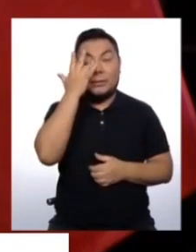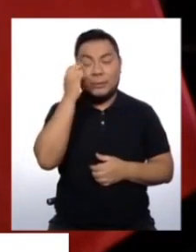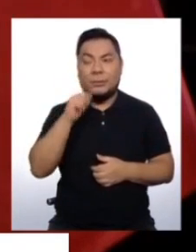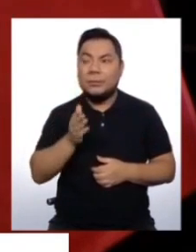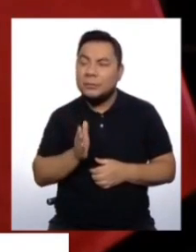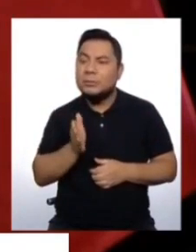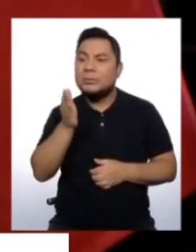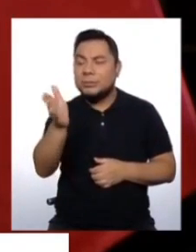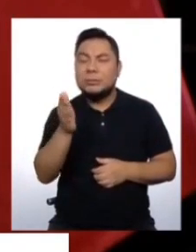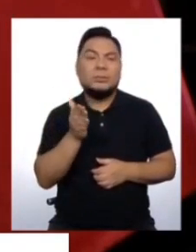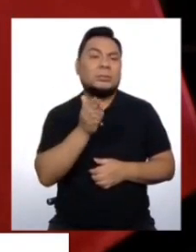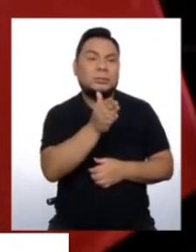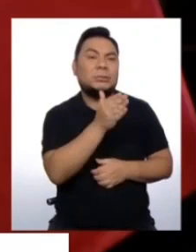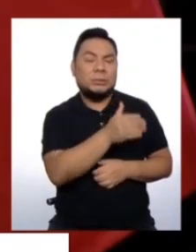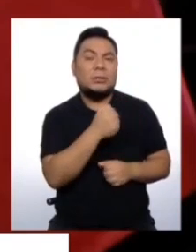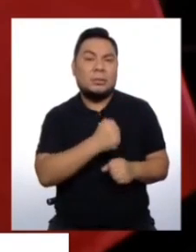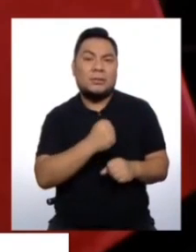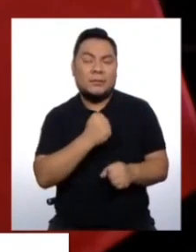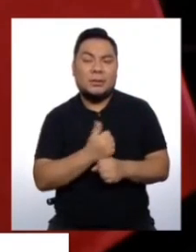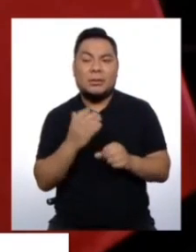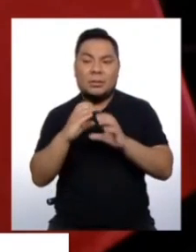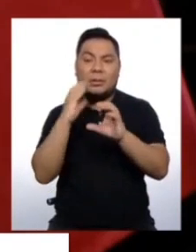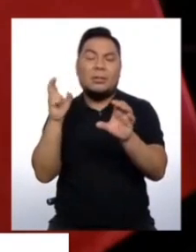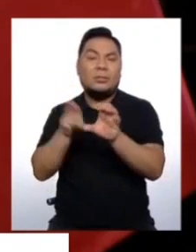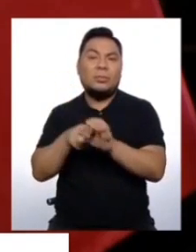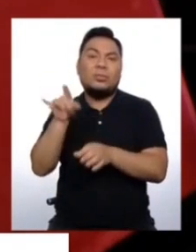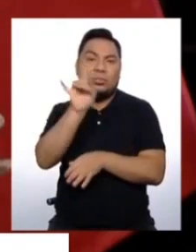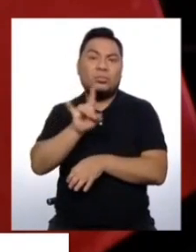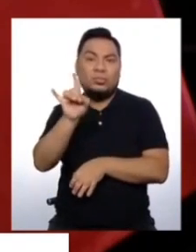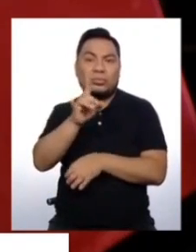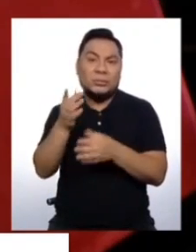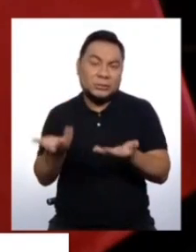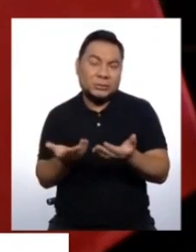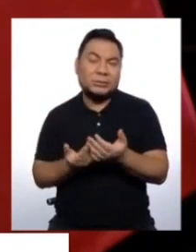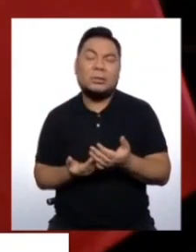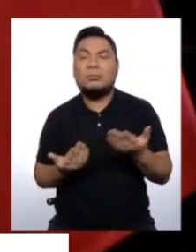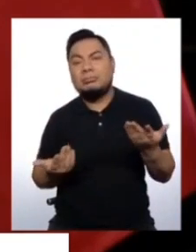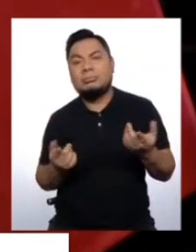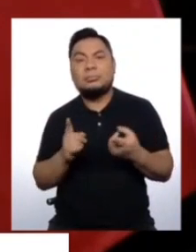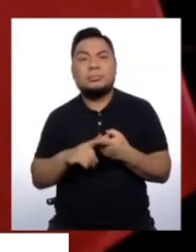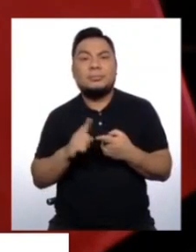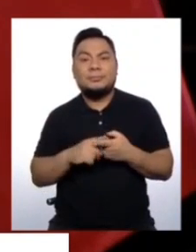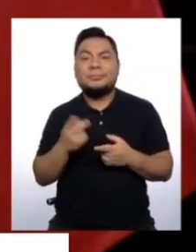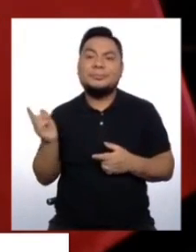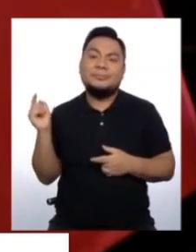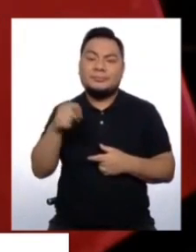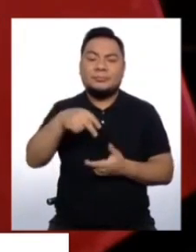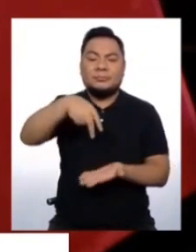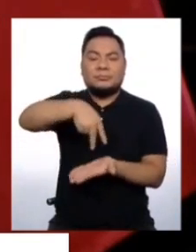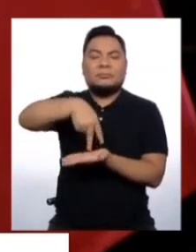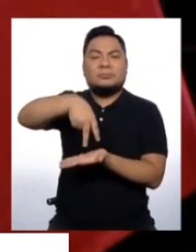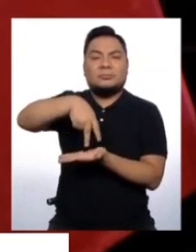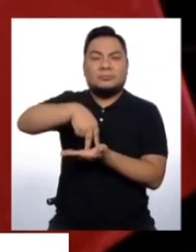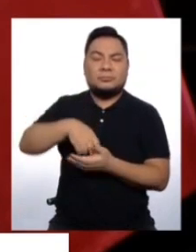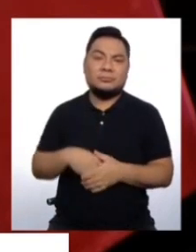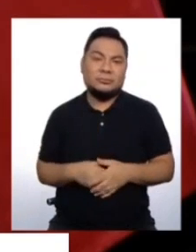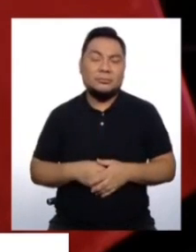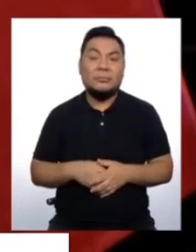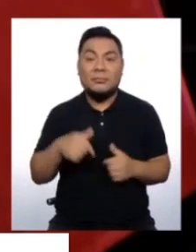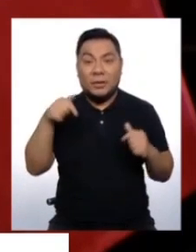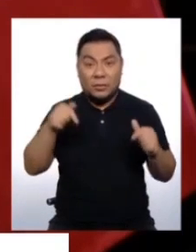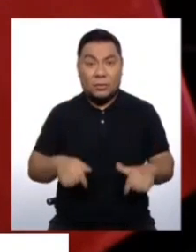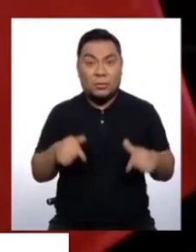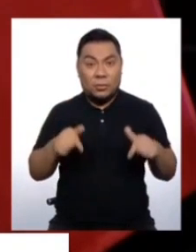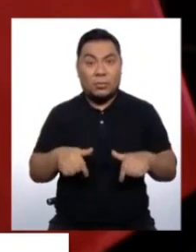trasladarse dentro de la ciudad y tienen que usar primero los paraderos. Hoy hemos hecho